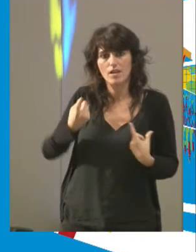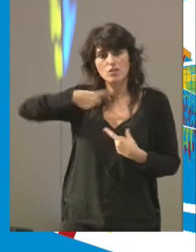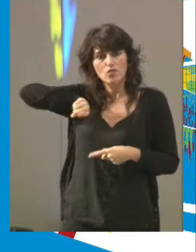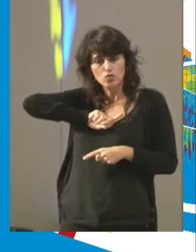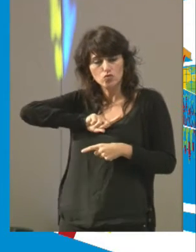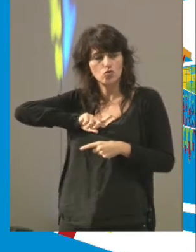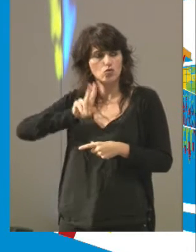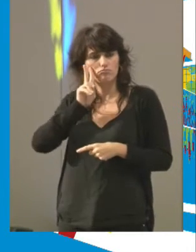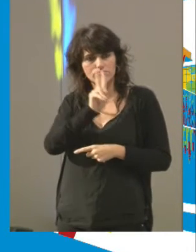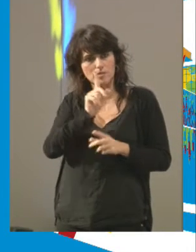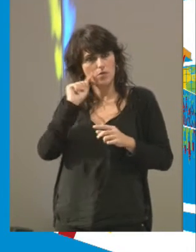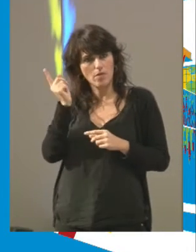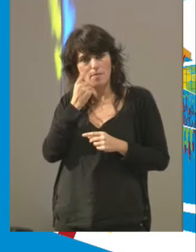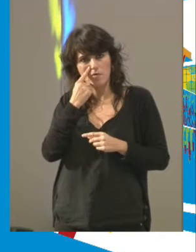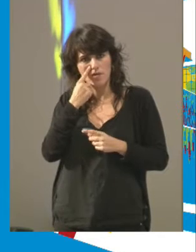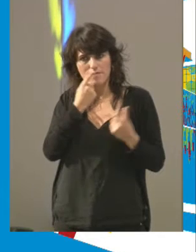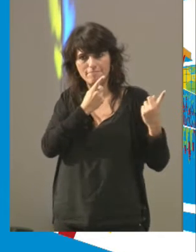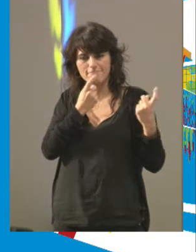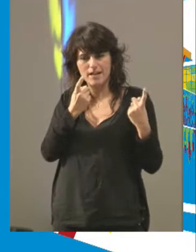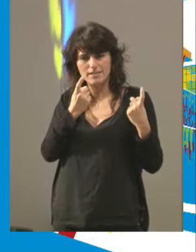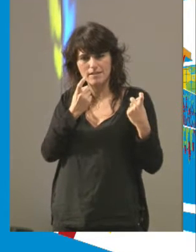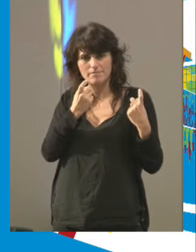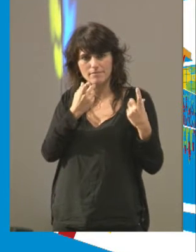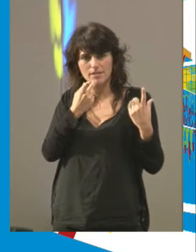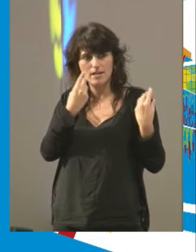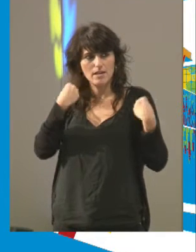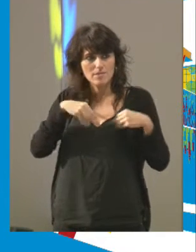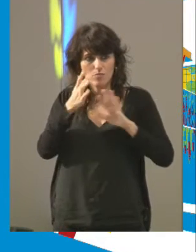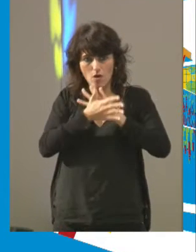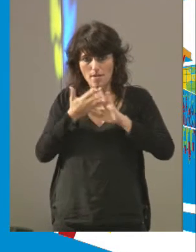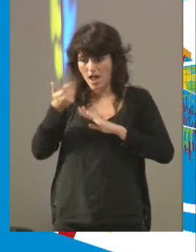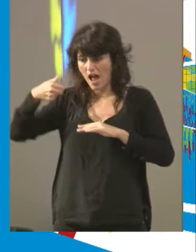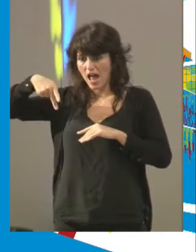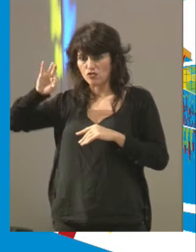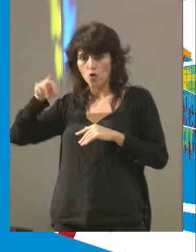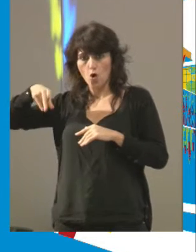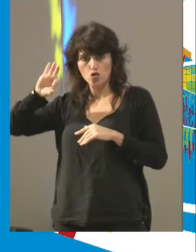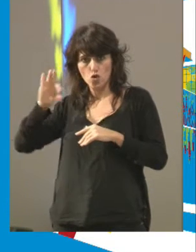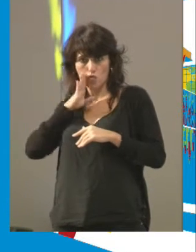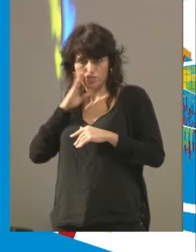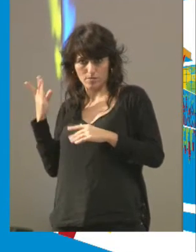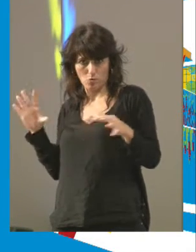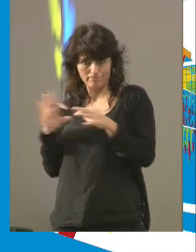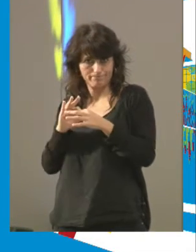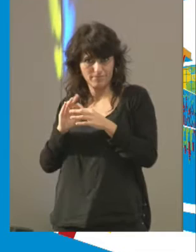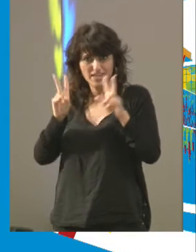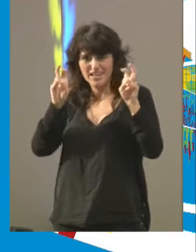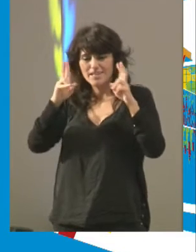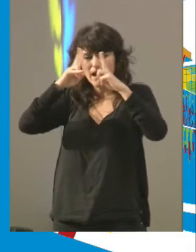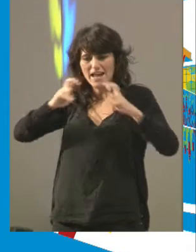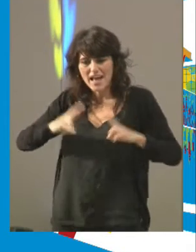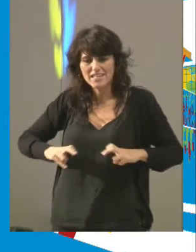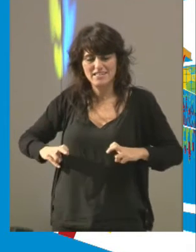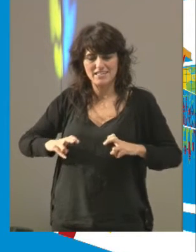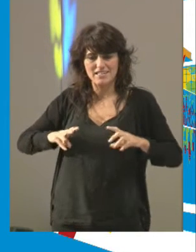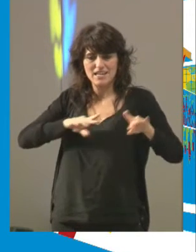nosotros vimos que había unas carencias muy relacionadas con lo que hablaba Antonio. Faltaba tema de análisis semántico,